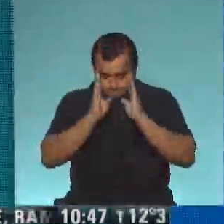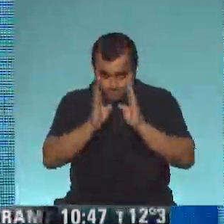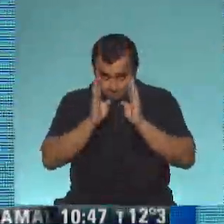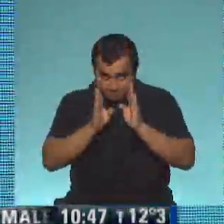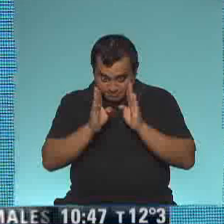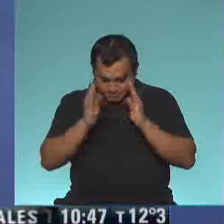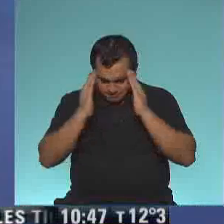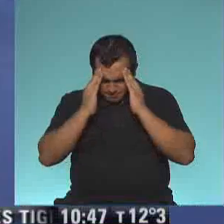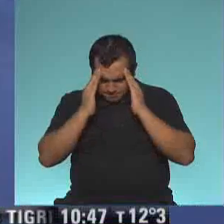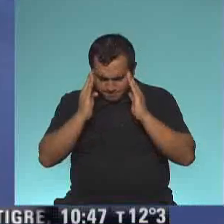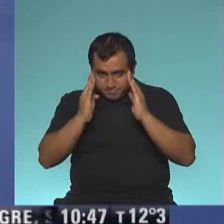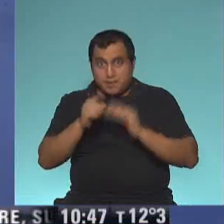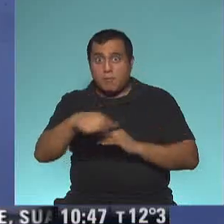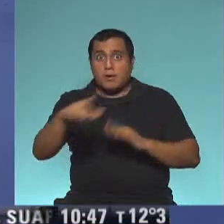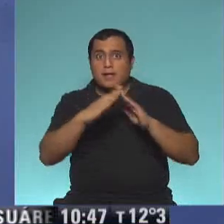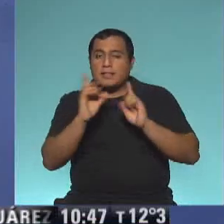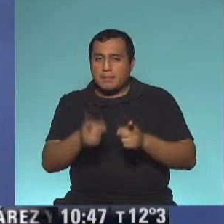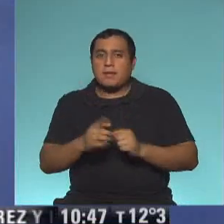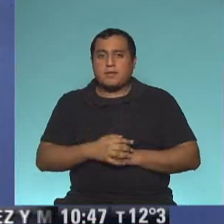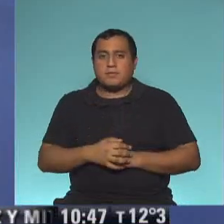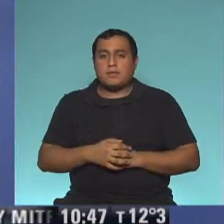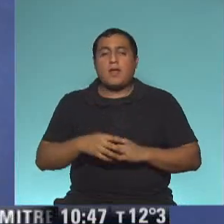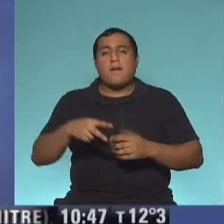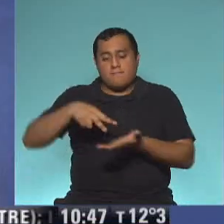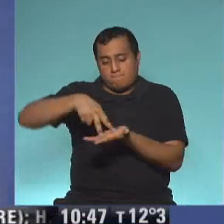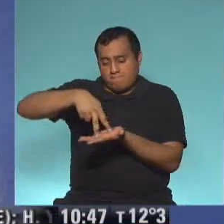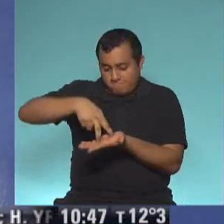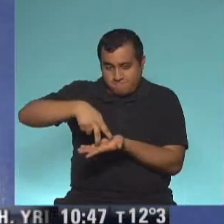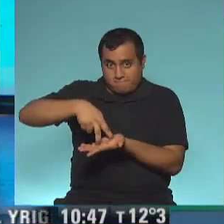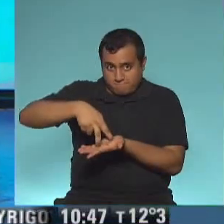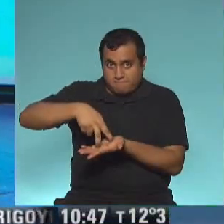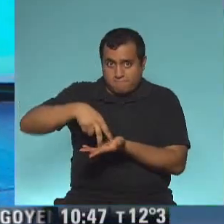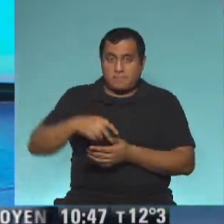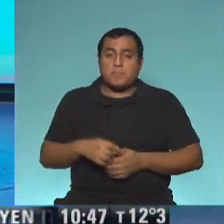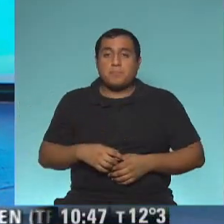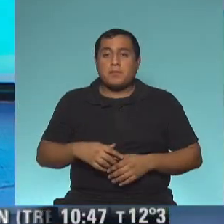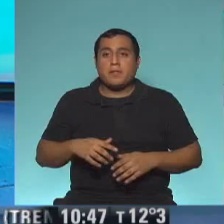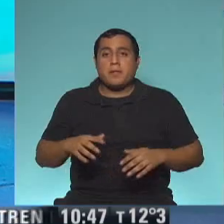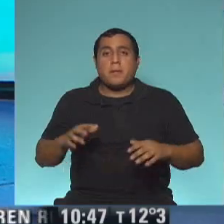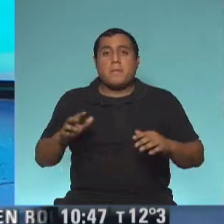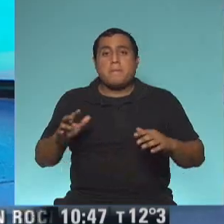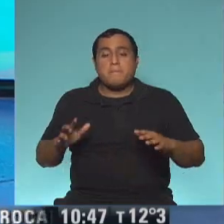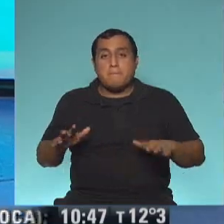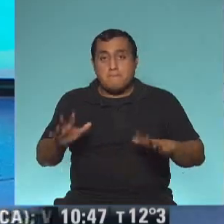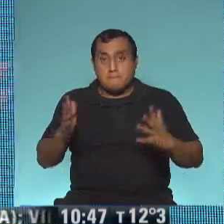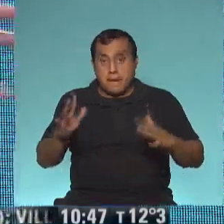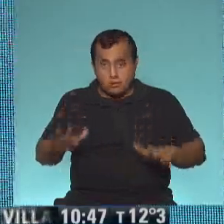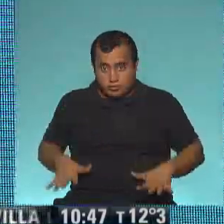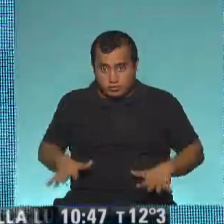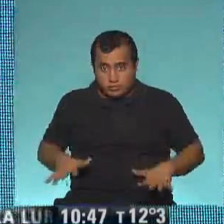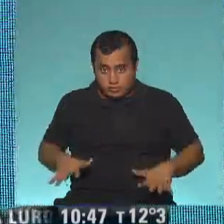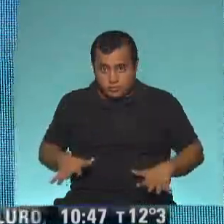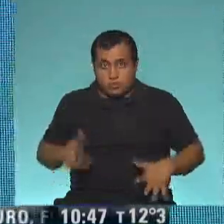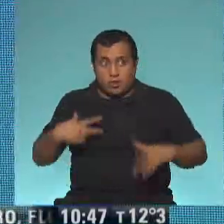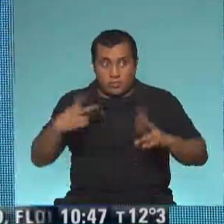Sí. Sí. ¿Sí? A ver en sus casas cómo sale. Un poquito las piernas. La ¿sí? Preparamos los brazos. Sí. Y vamos de vuelta.